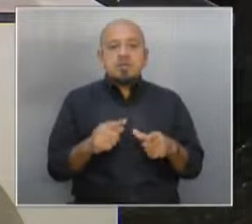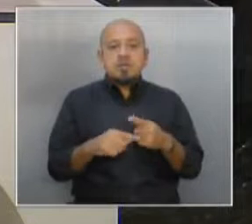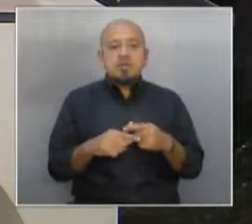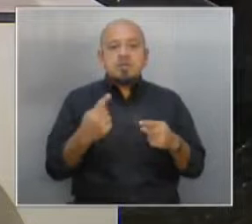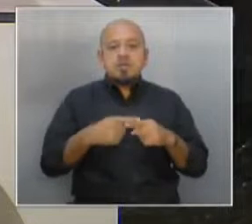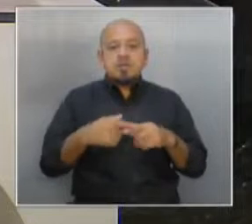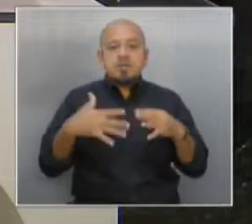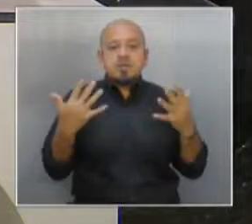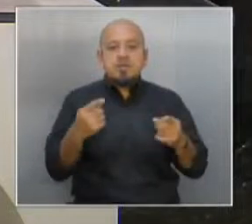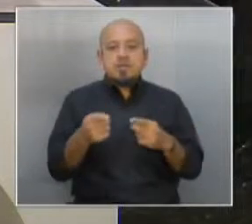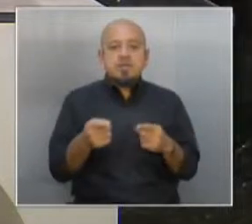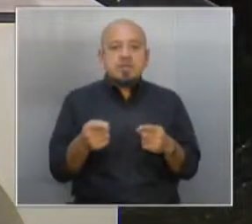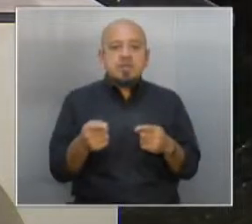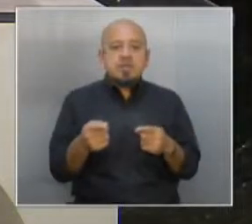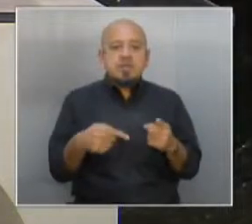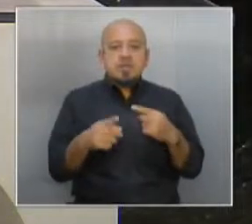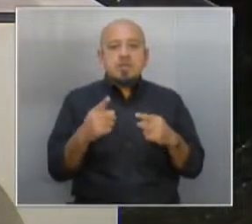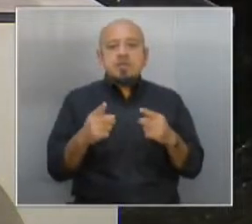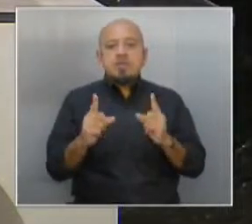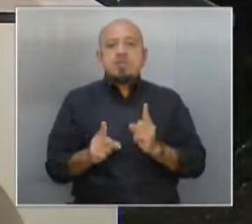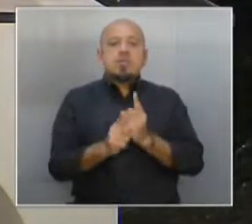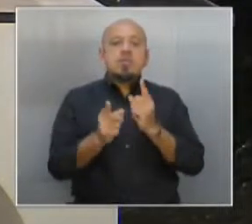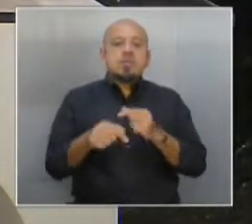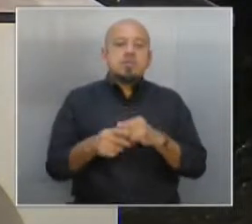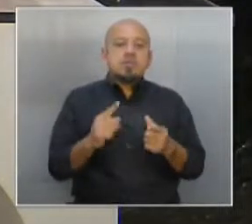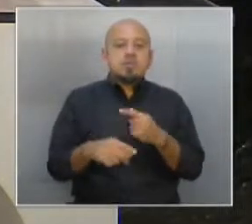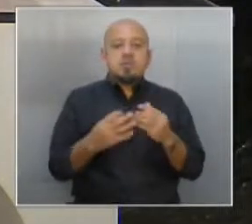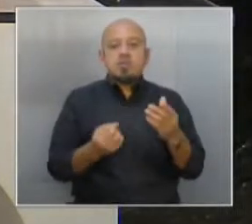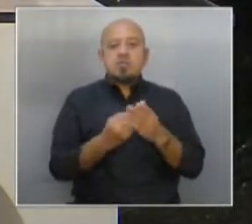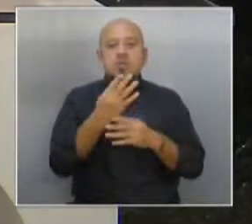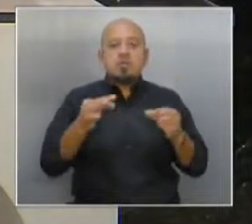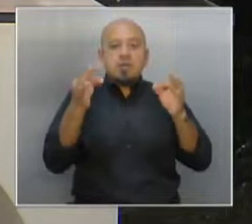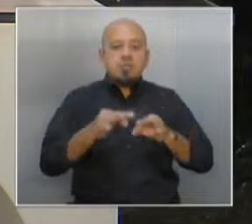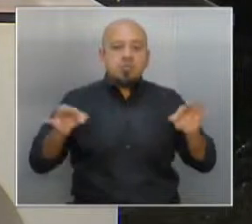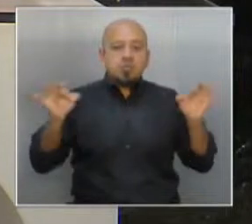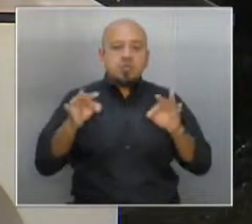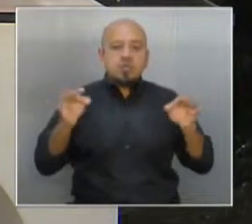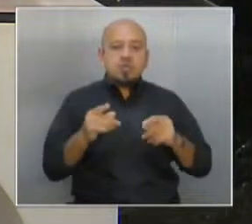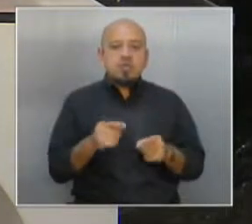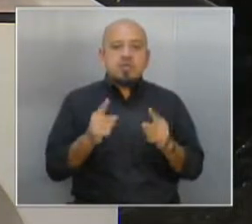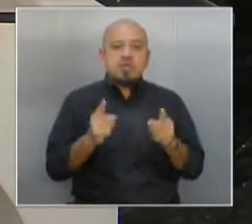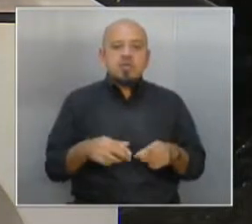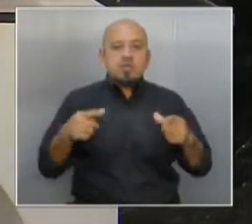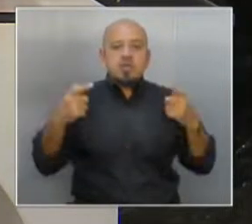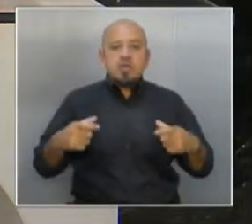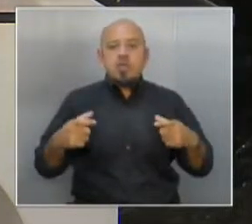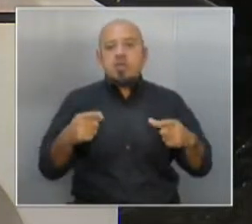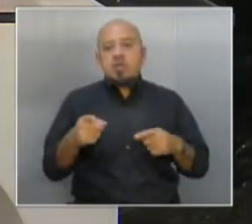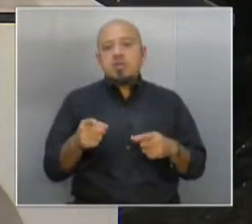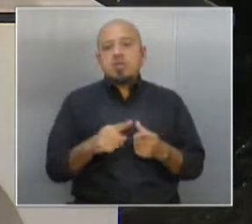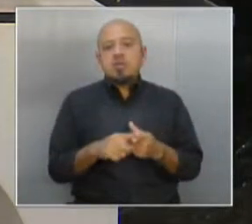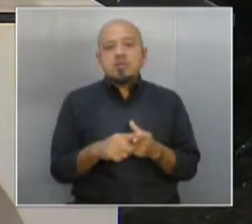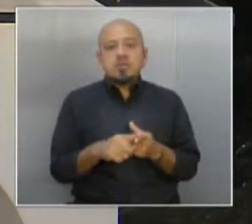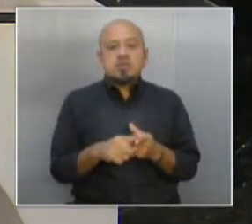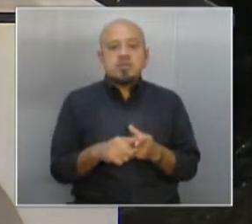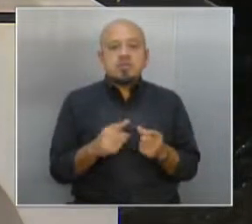fiesta, una celebración, un reencuentro y, bueno, canciones nuevas, músicas también de los discos, como un recorrido